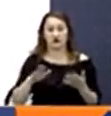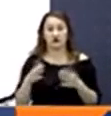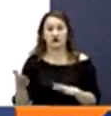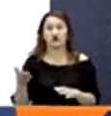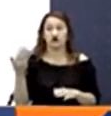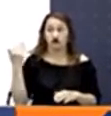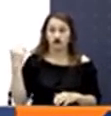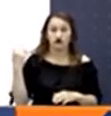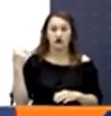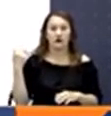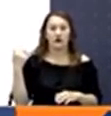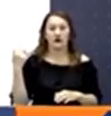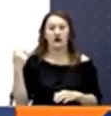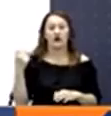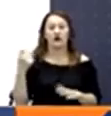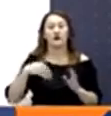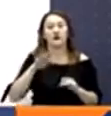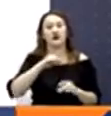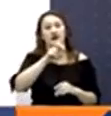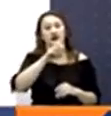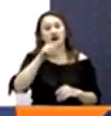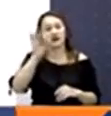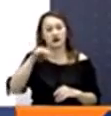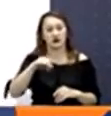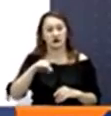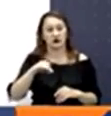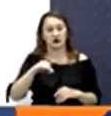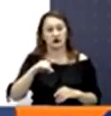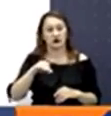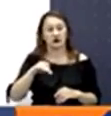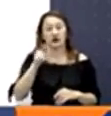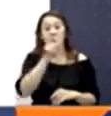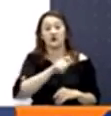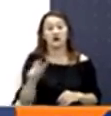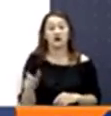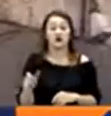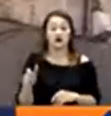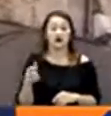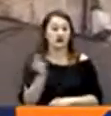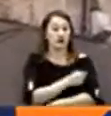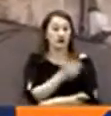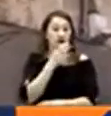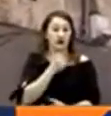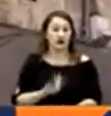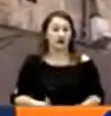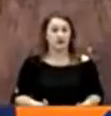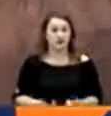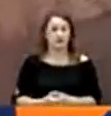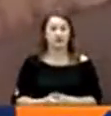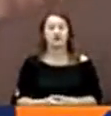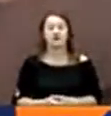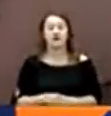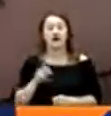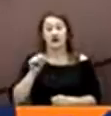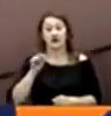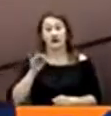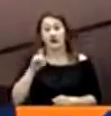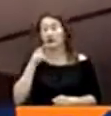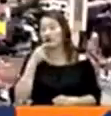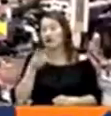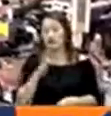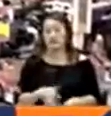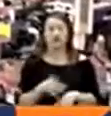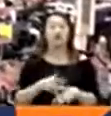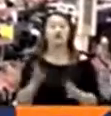días, más del 70% son personas que no se han vacunado. Fenalco insiste que se debe seguir fomentando